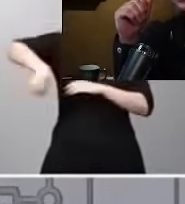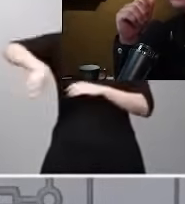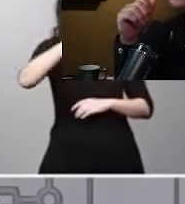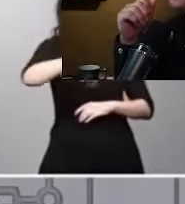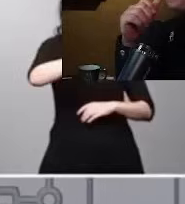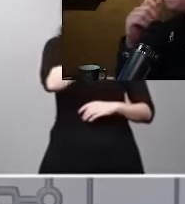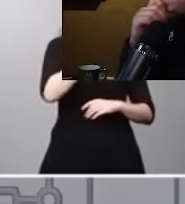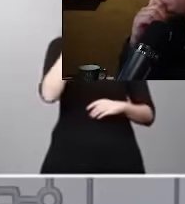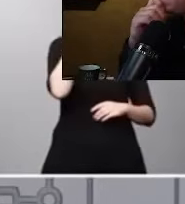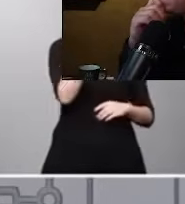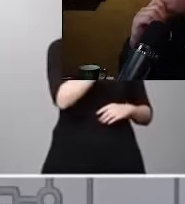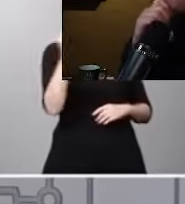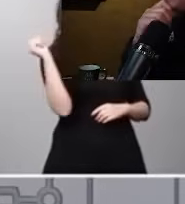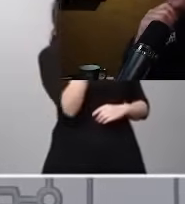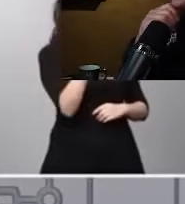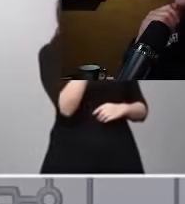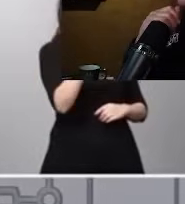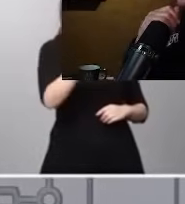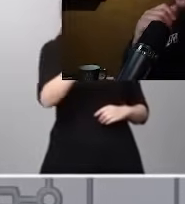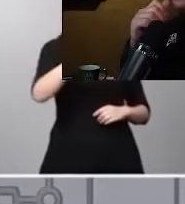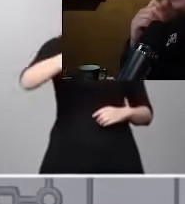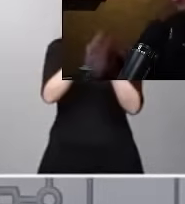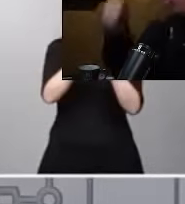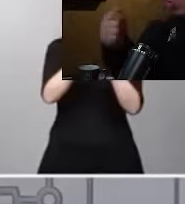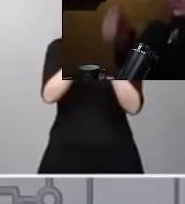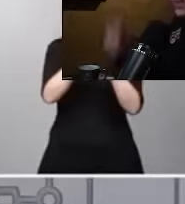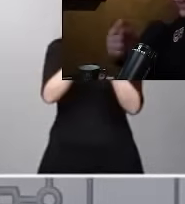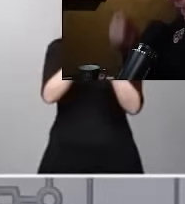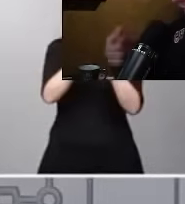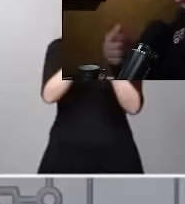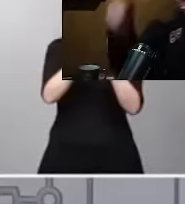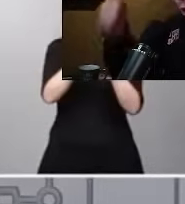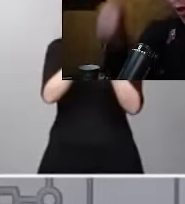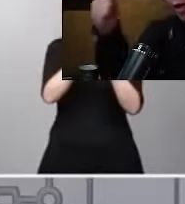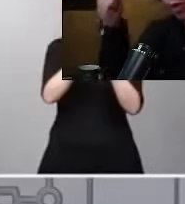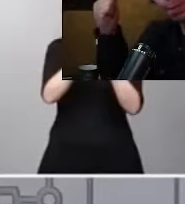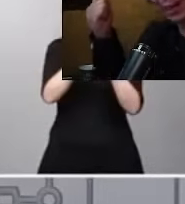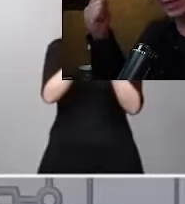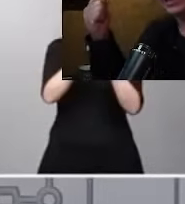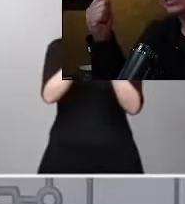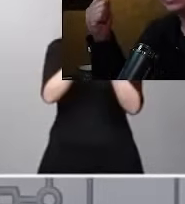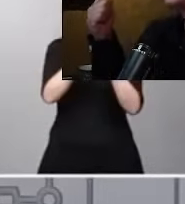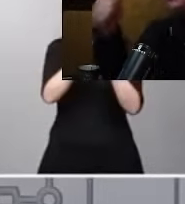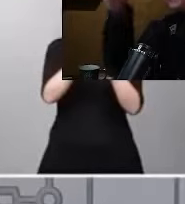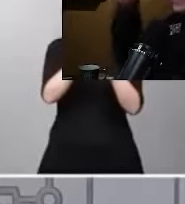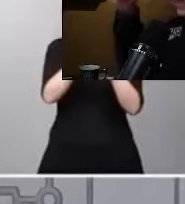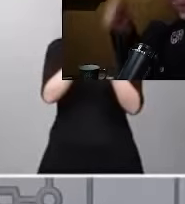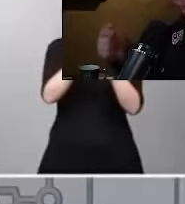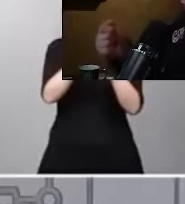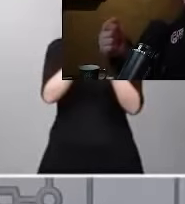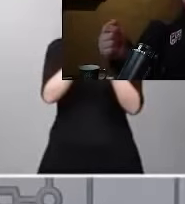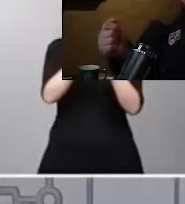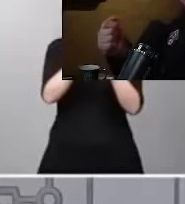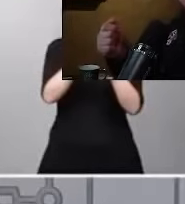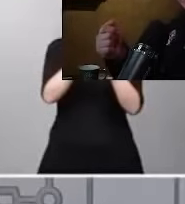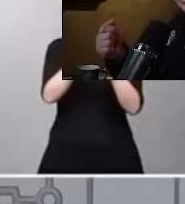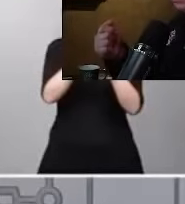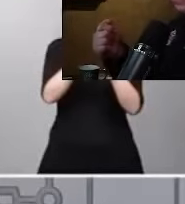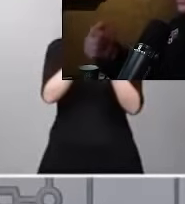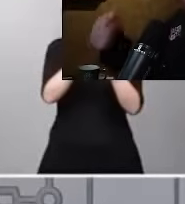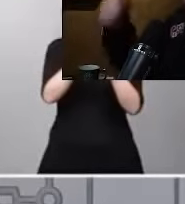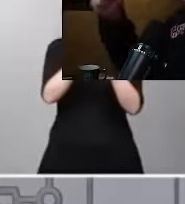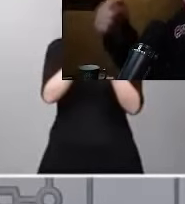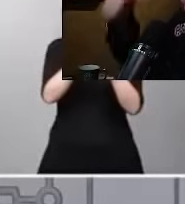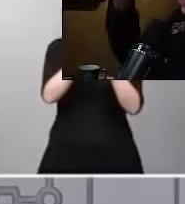a España, insulte a España y al presidente del gobierno de España. ¿O dónde está la Unión Europea y estos mandatarios y